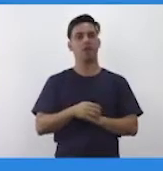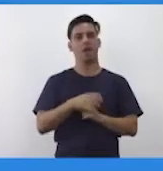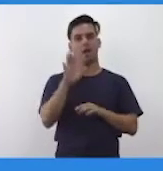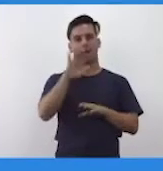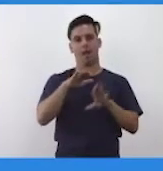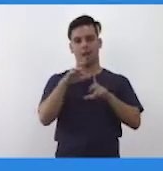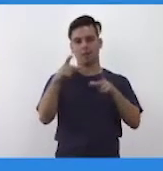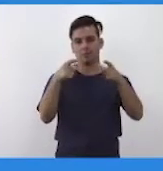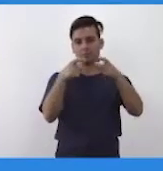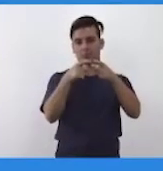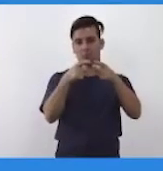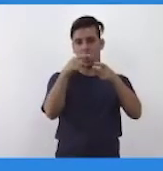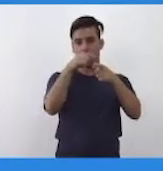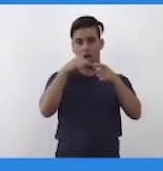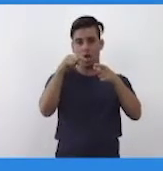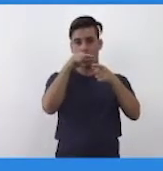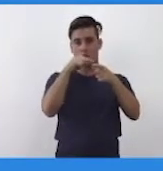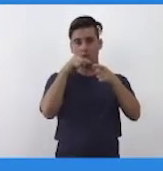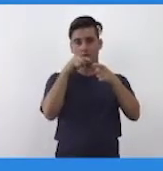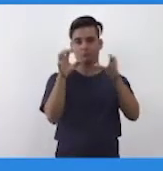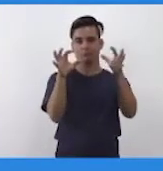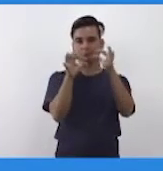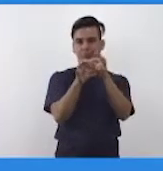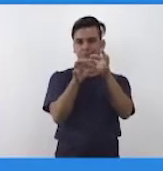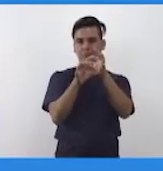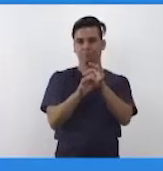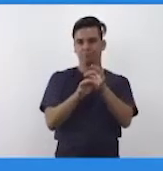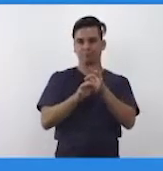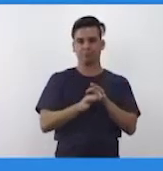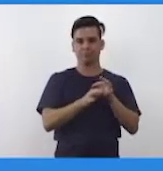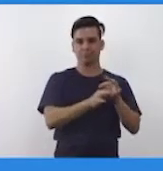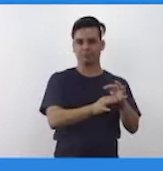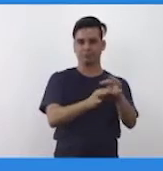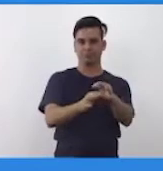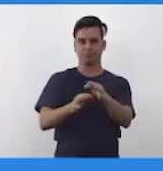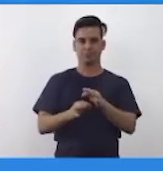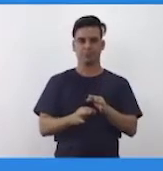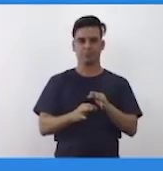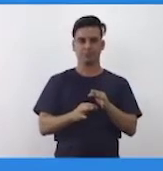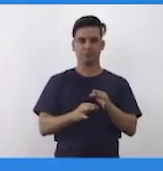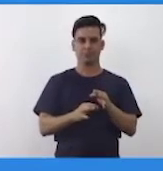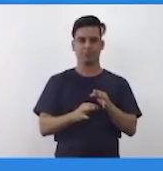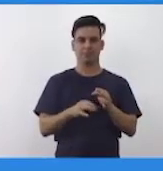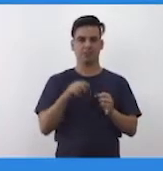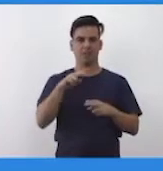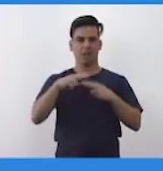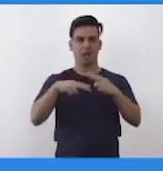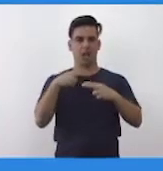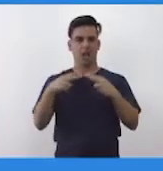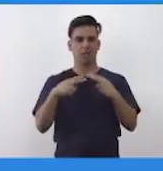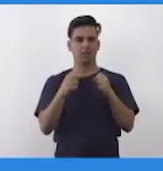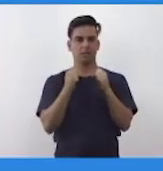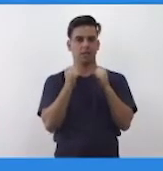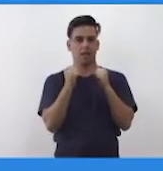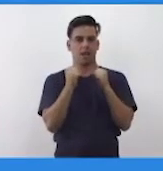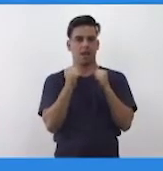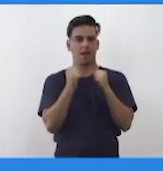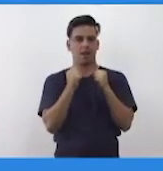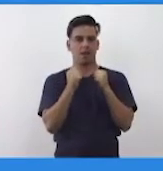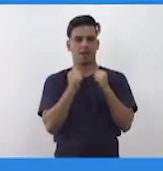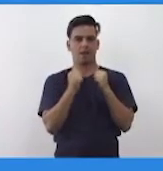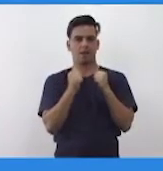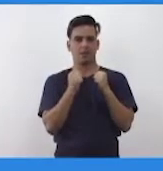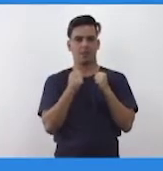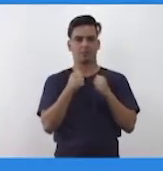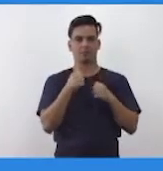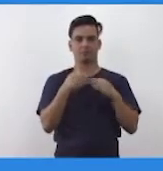a partir de otras moléculas más sencillas con consumo de la energía metabólicamente utilizable,